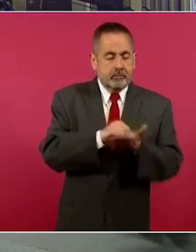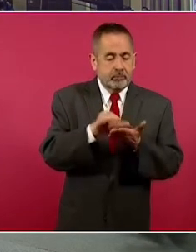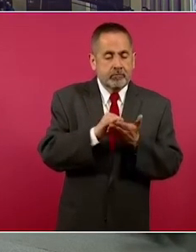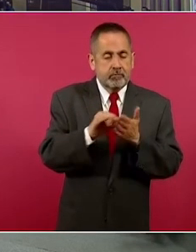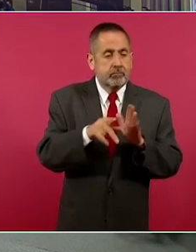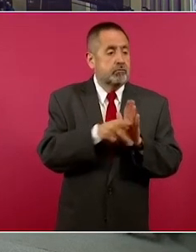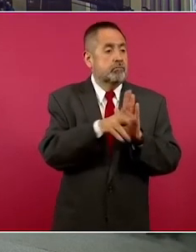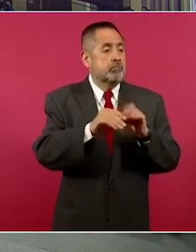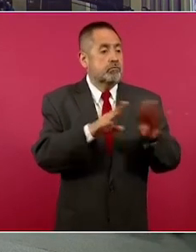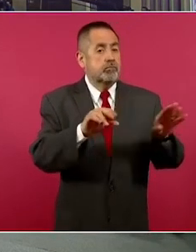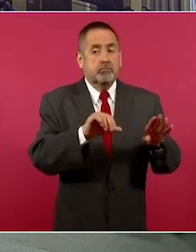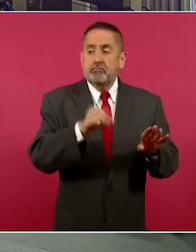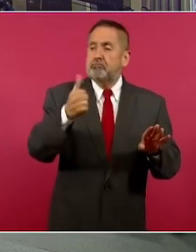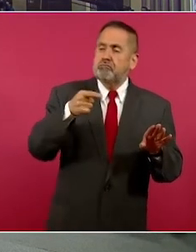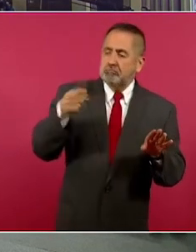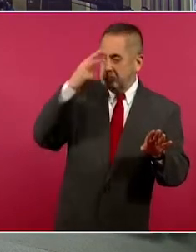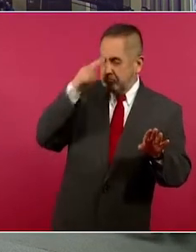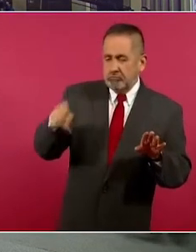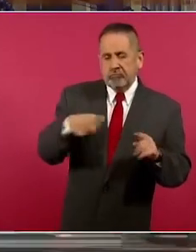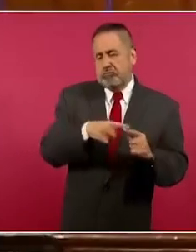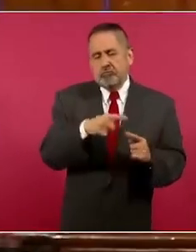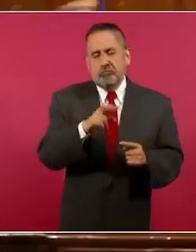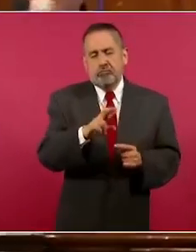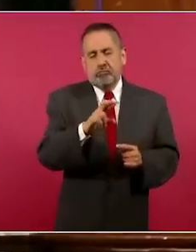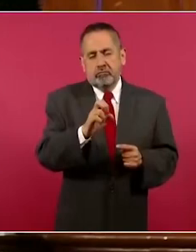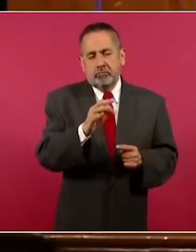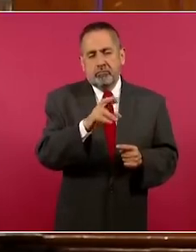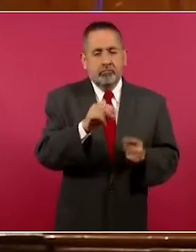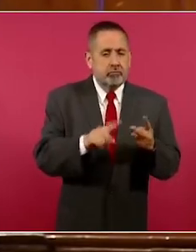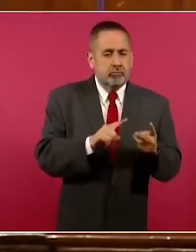O el Reforma, ese sin duda, o el Economista.